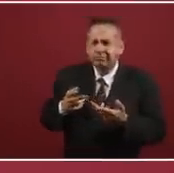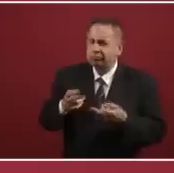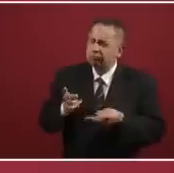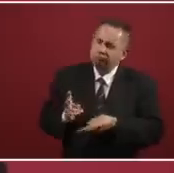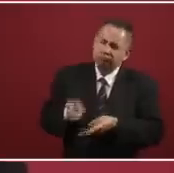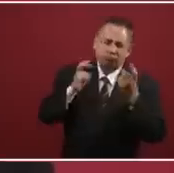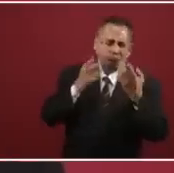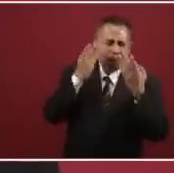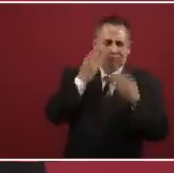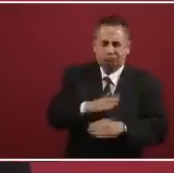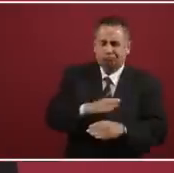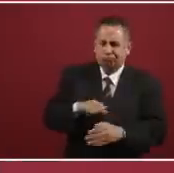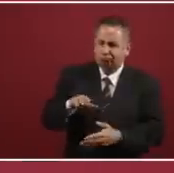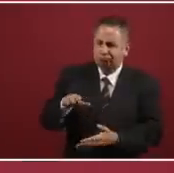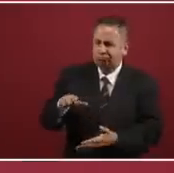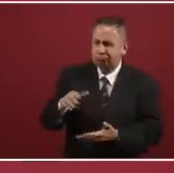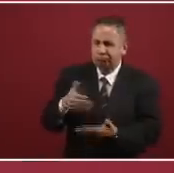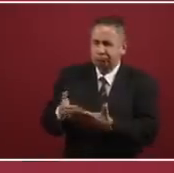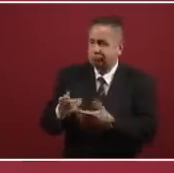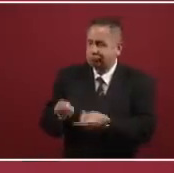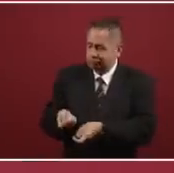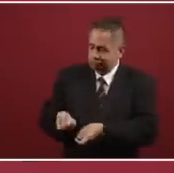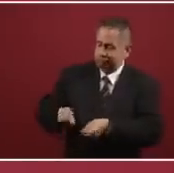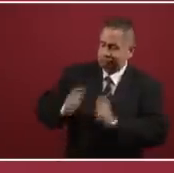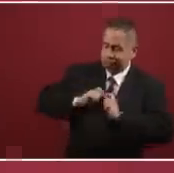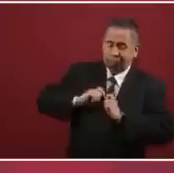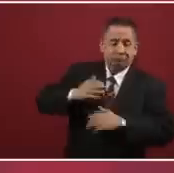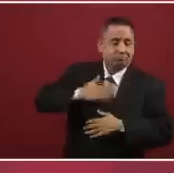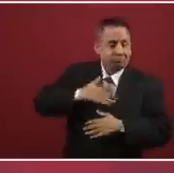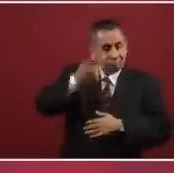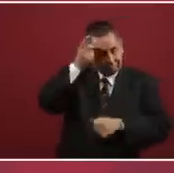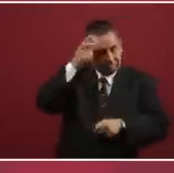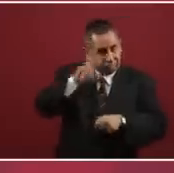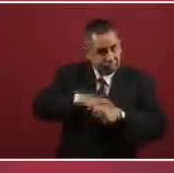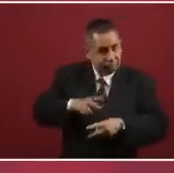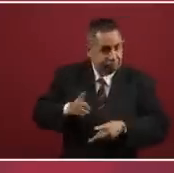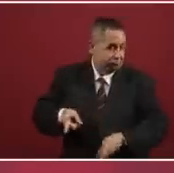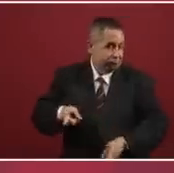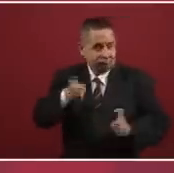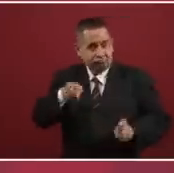banco, ahora me entregan